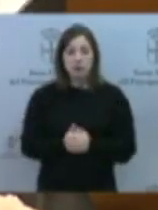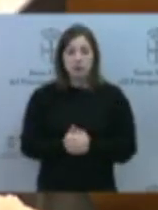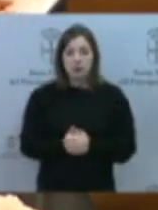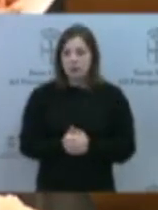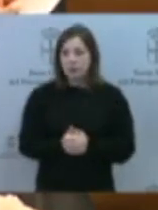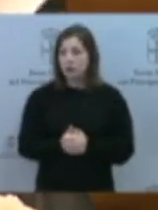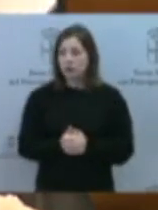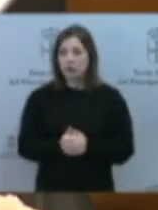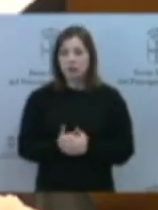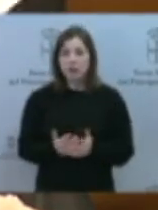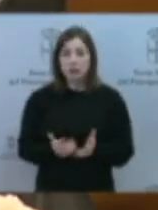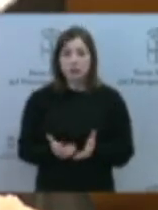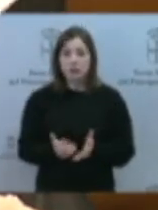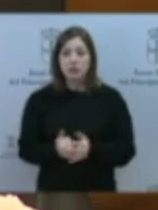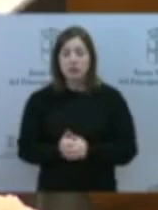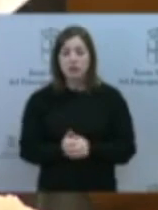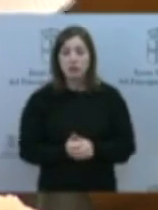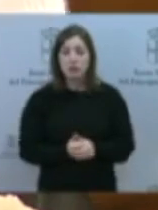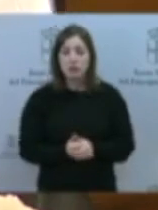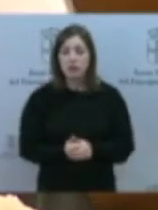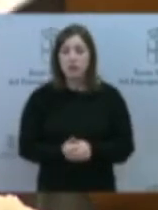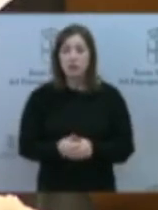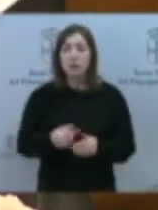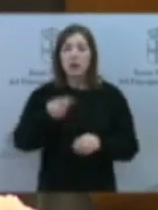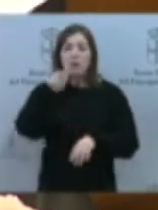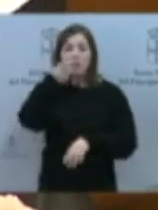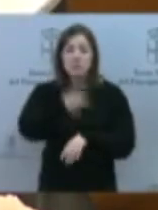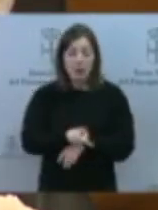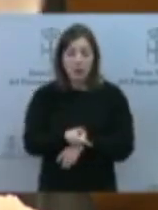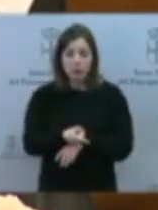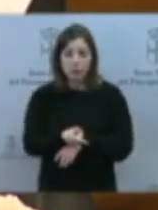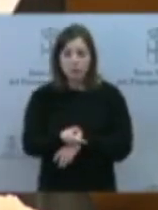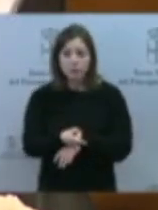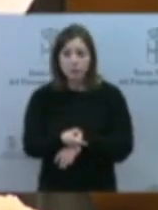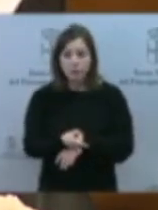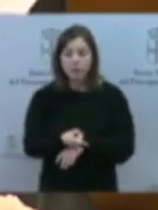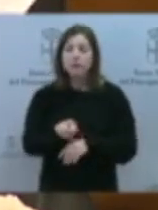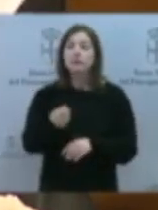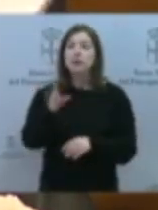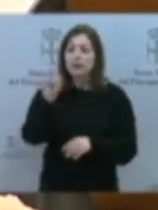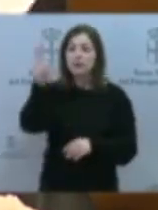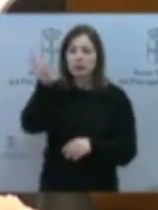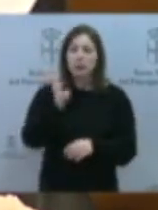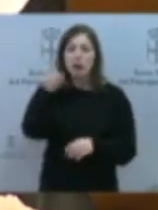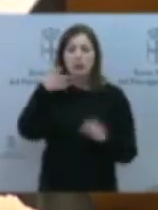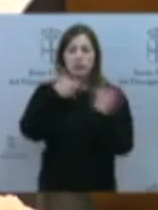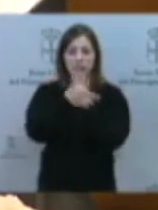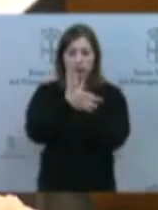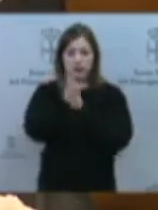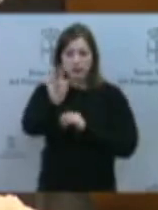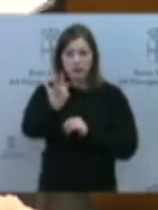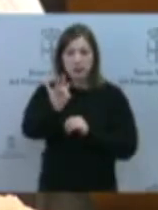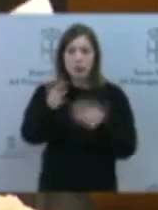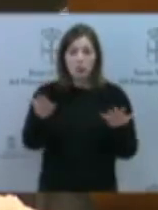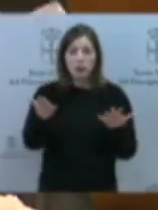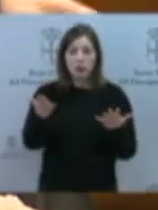el mandato y entró la Doña Tardón, a la que hay que reconocerle que sí que vino y sí que dio explicaciones, cuando, desgraciadamente, la fusión, la absorción ya estaba realizada,